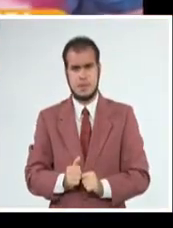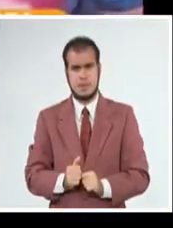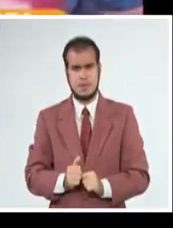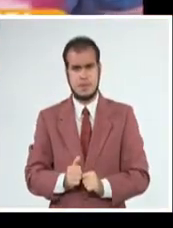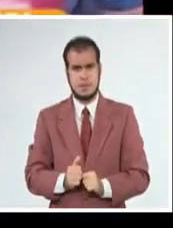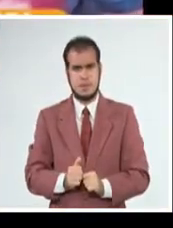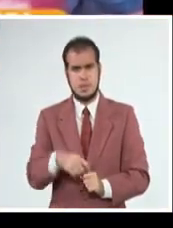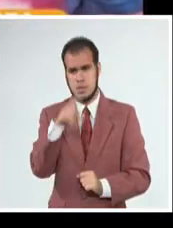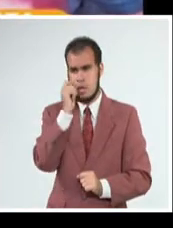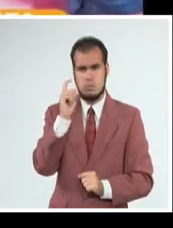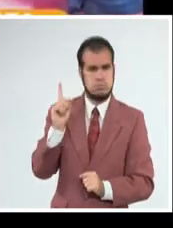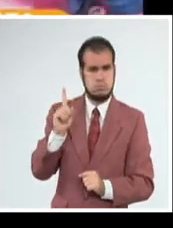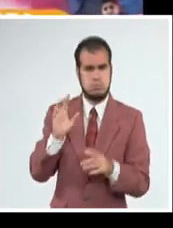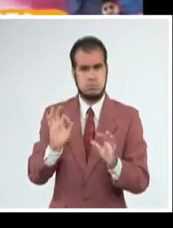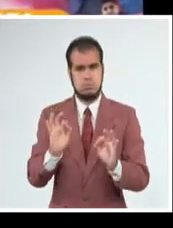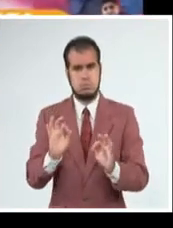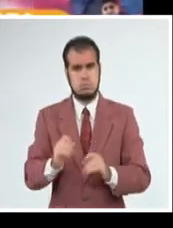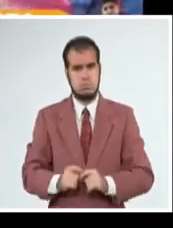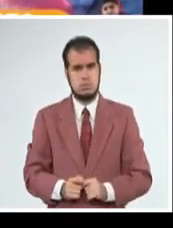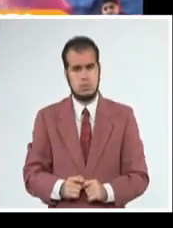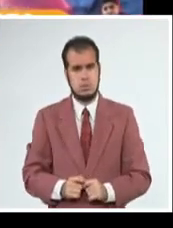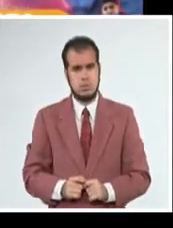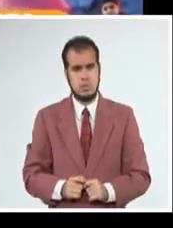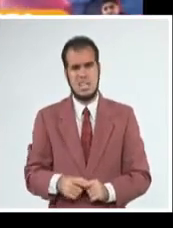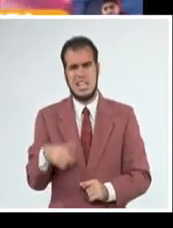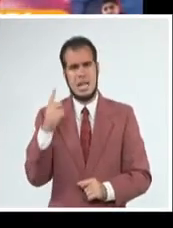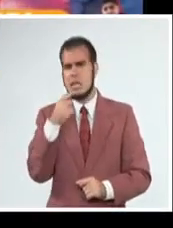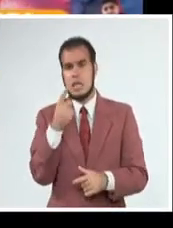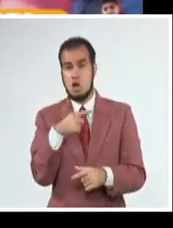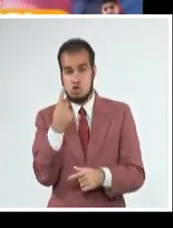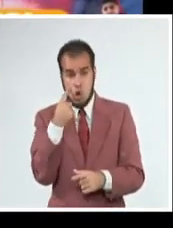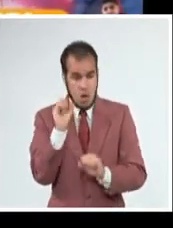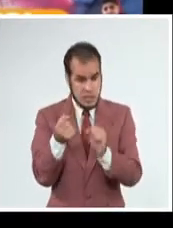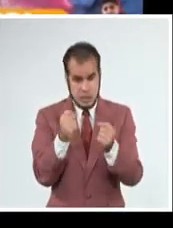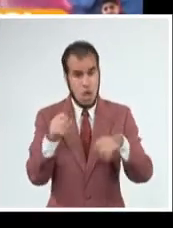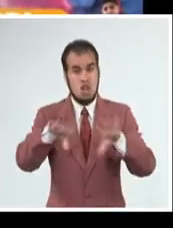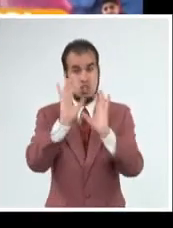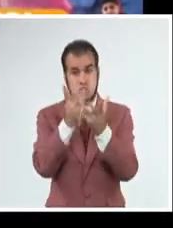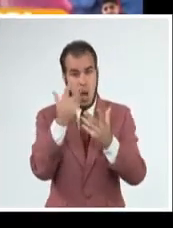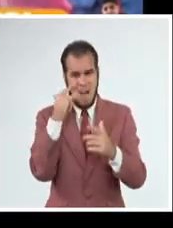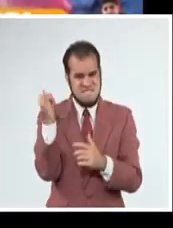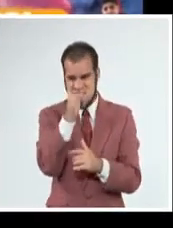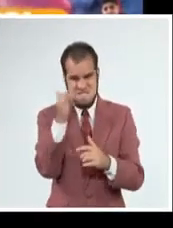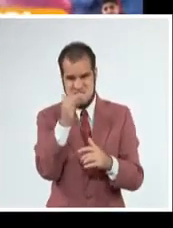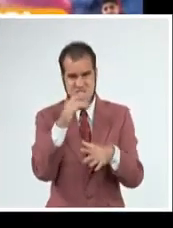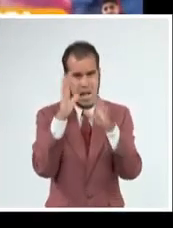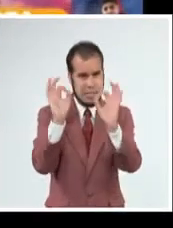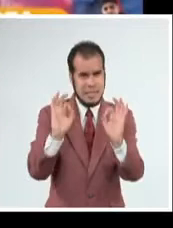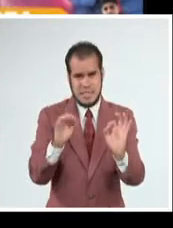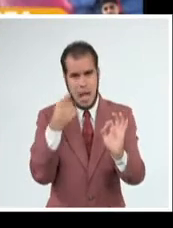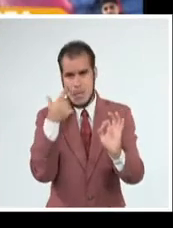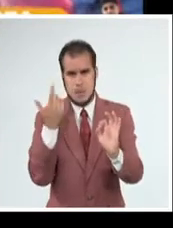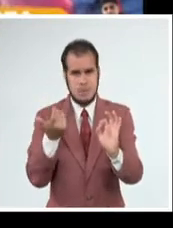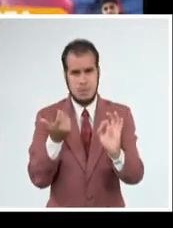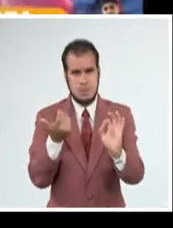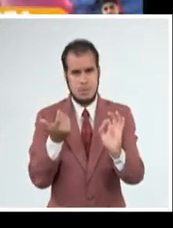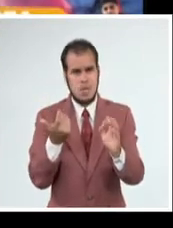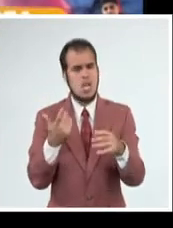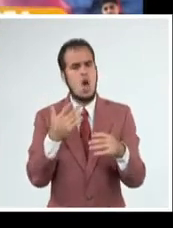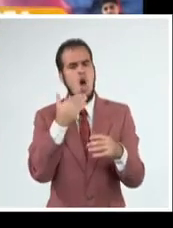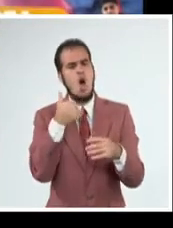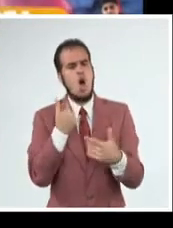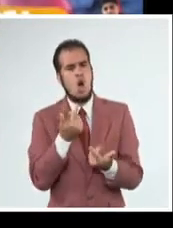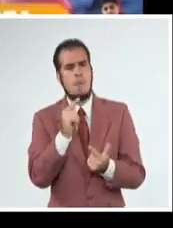Paparazzi Cubano. Estamos monitoreando todos los movimientos, estamos viendo para dónde están huyendo